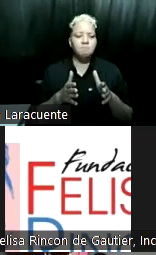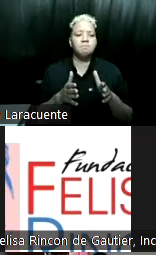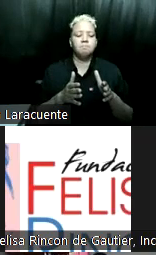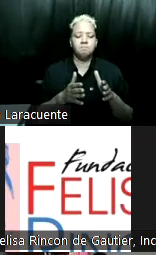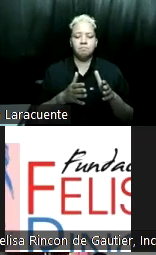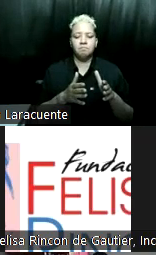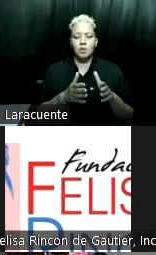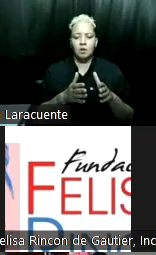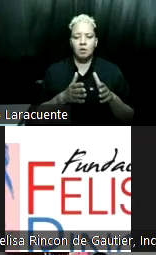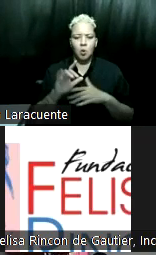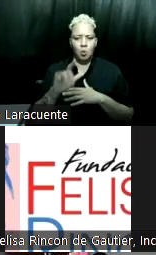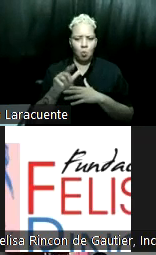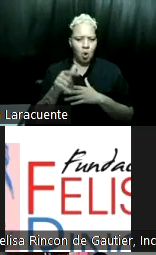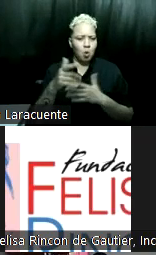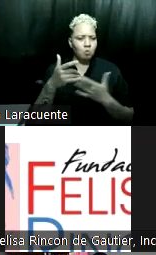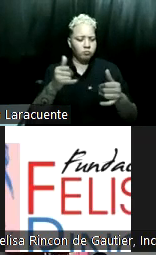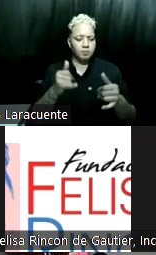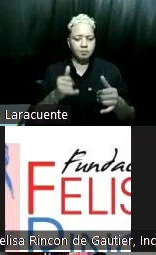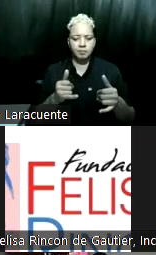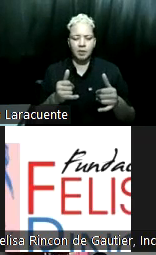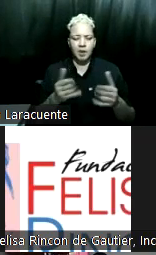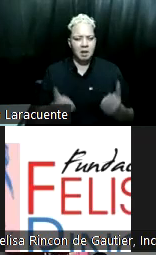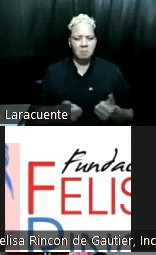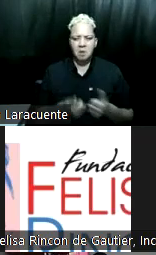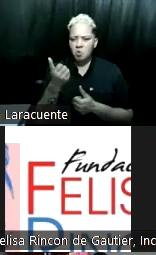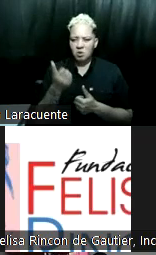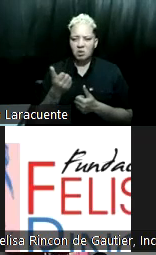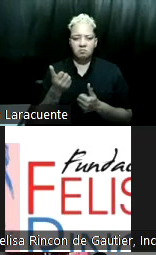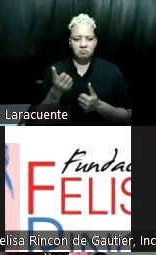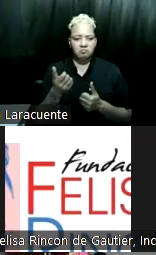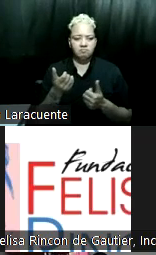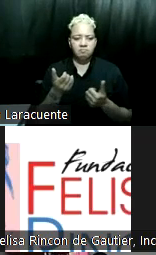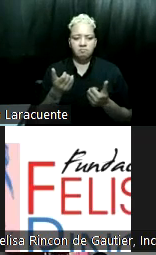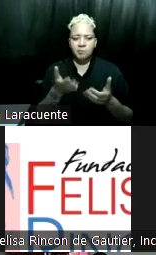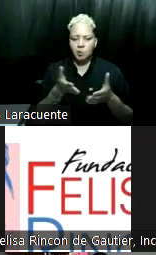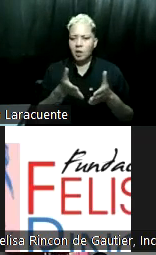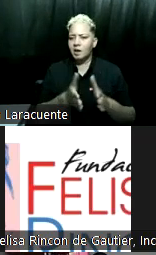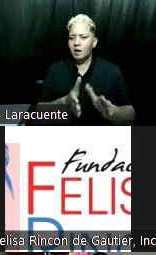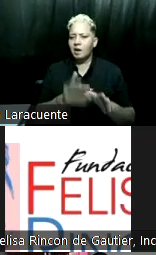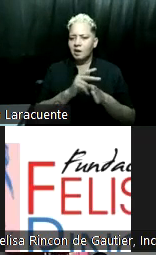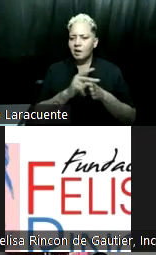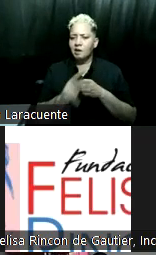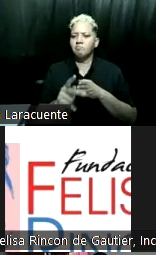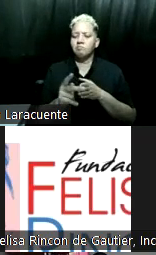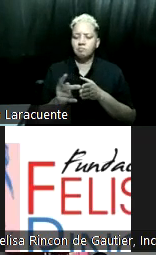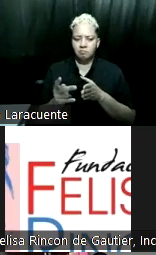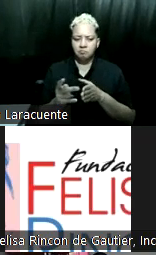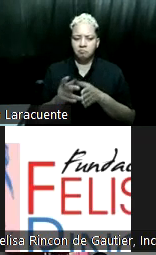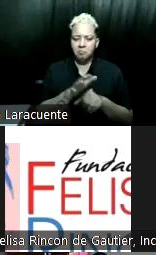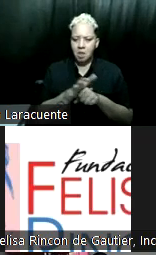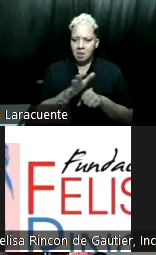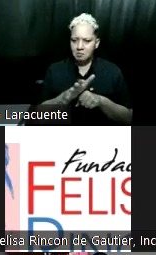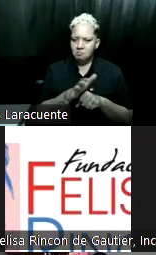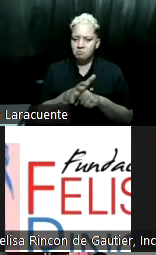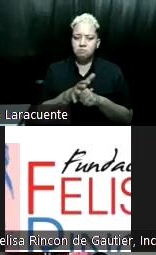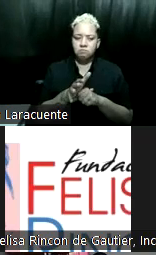jugar posteriormente. Yo creo que la gran mayoría tuvieron unas carreras bastante, podríamos decir,